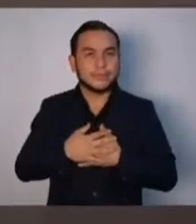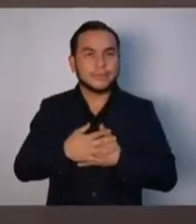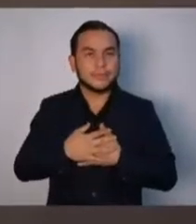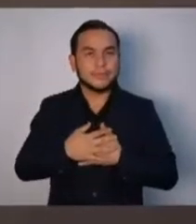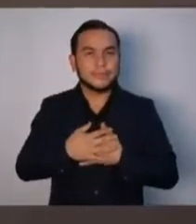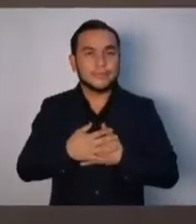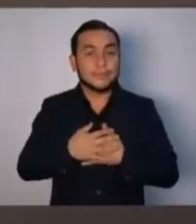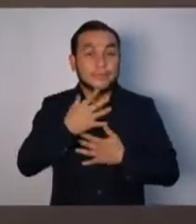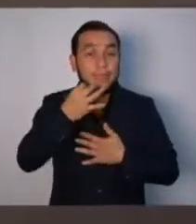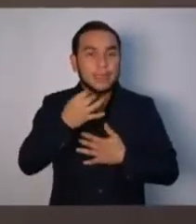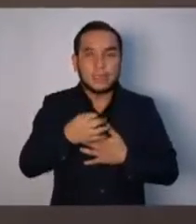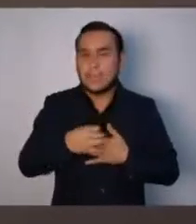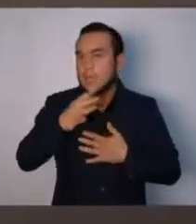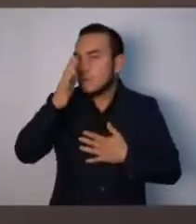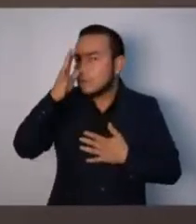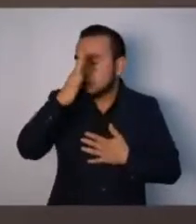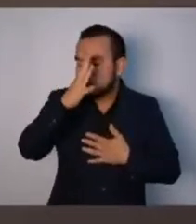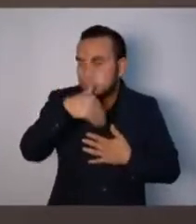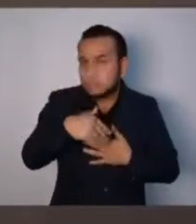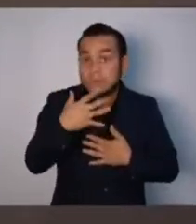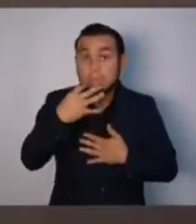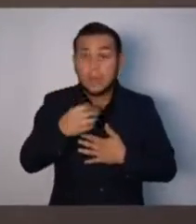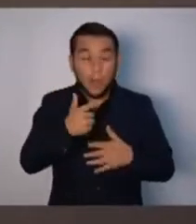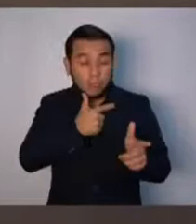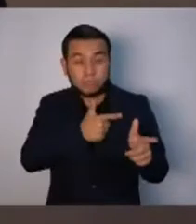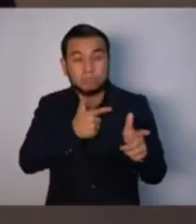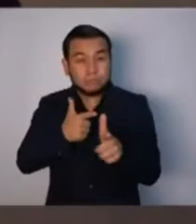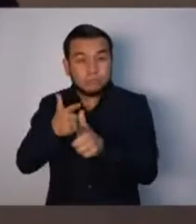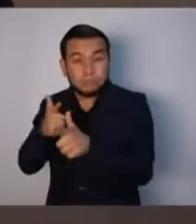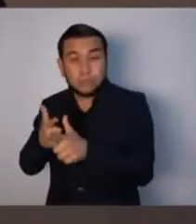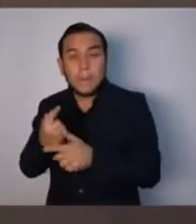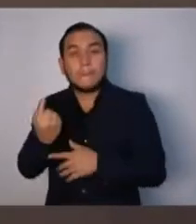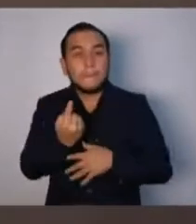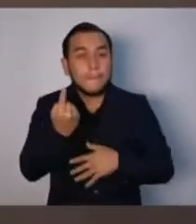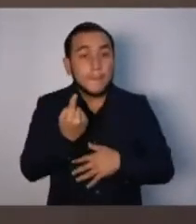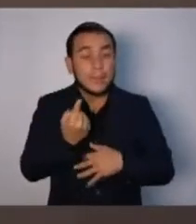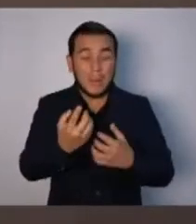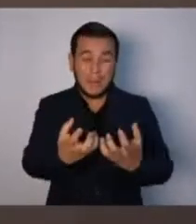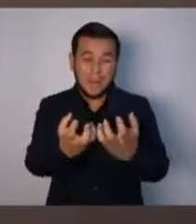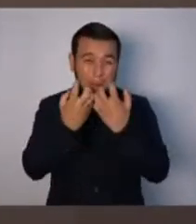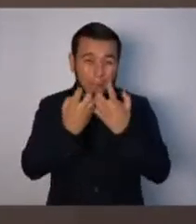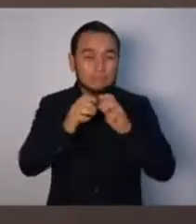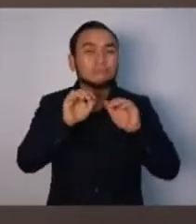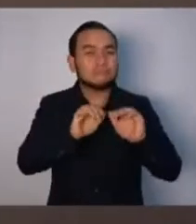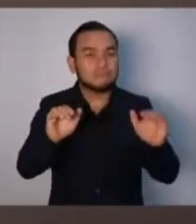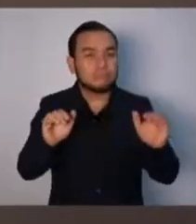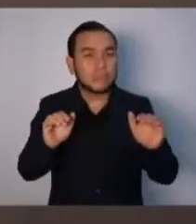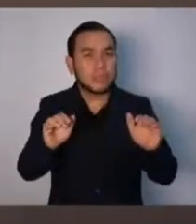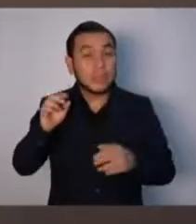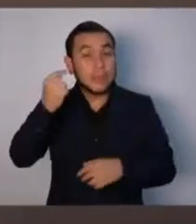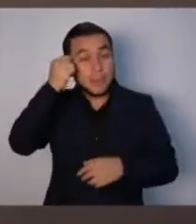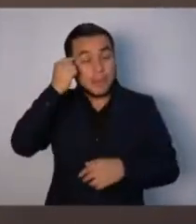con lujo de barbarie asesinó a personas en su mayoría niños algunos dicen que son